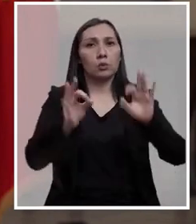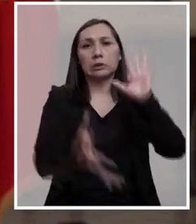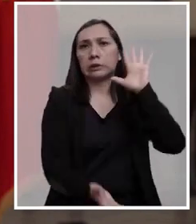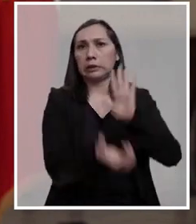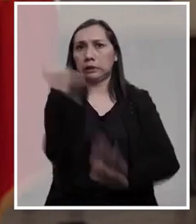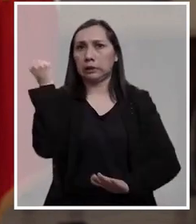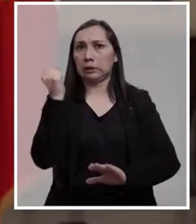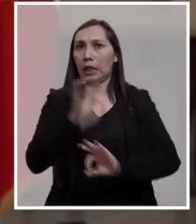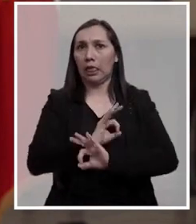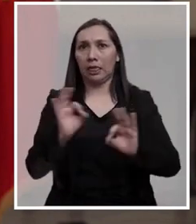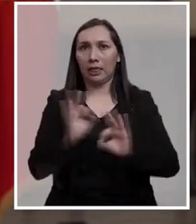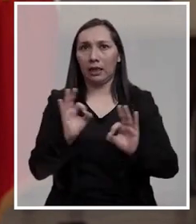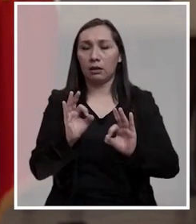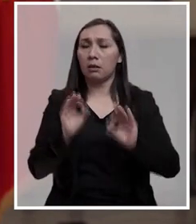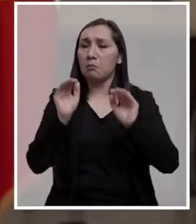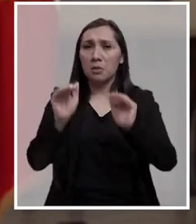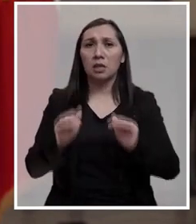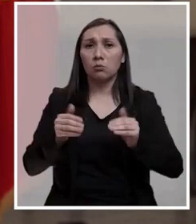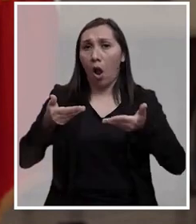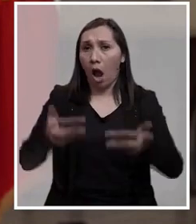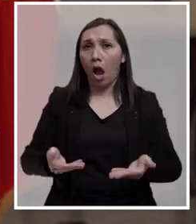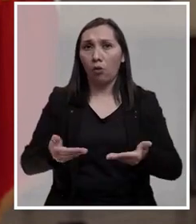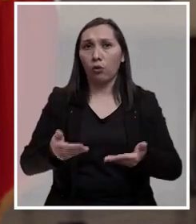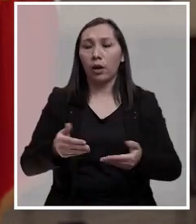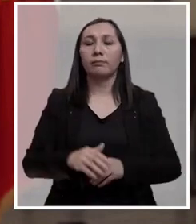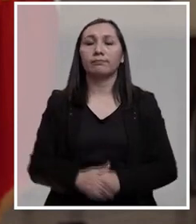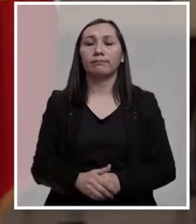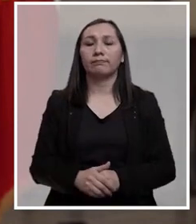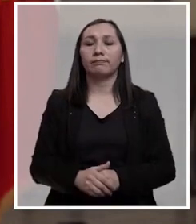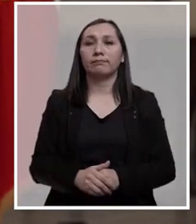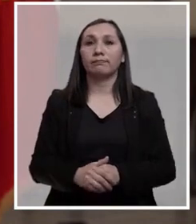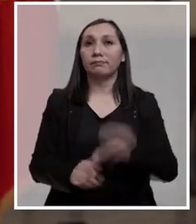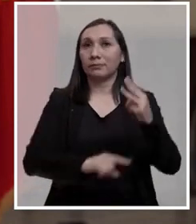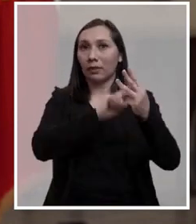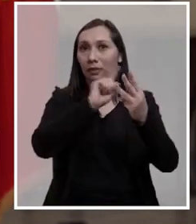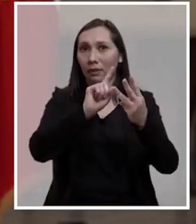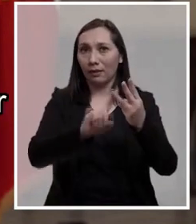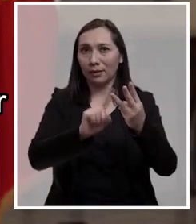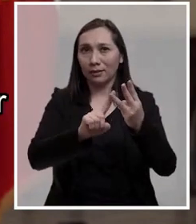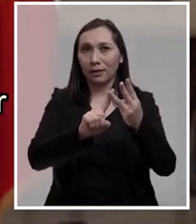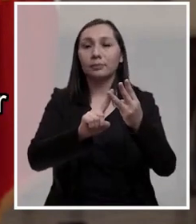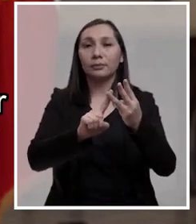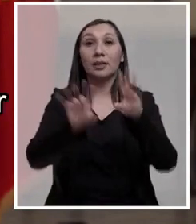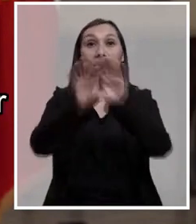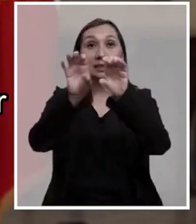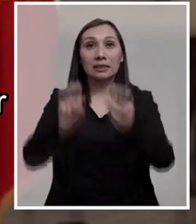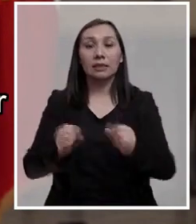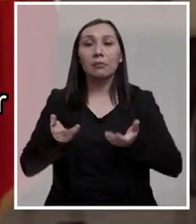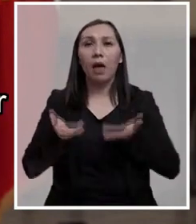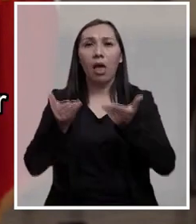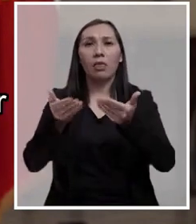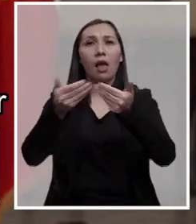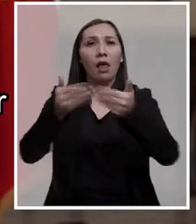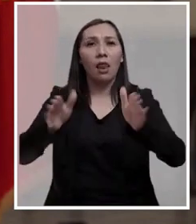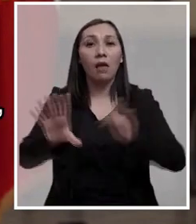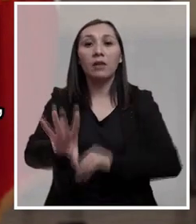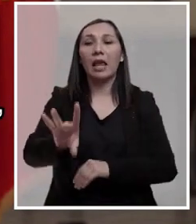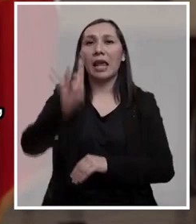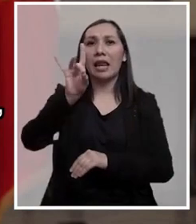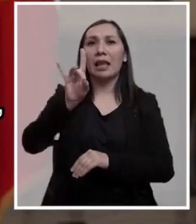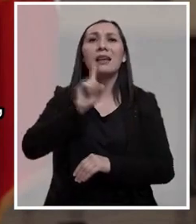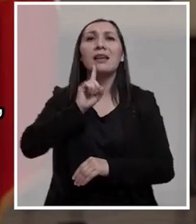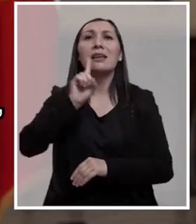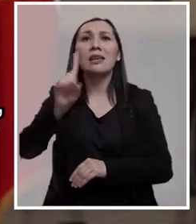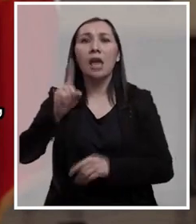él expropiados tal como funciona hoy En tercer lugar el sistema entregará Libertad para elegir